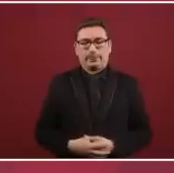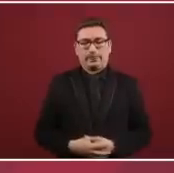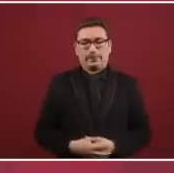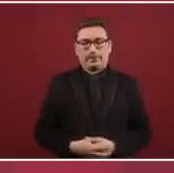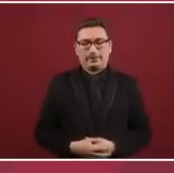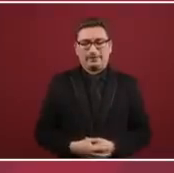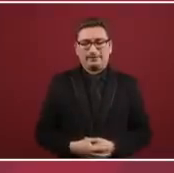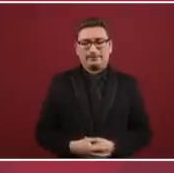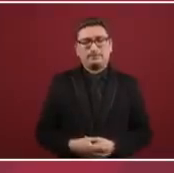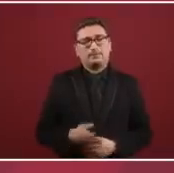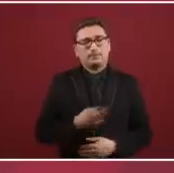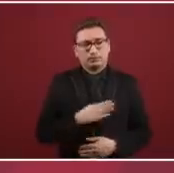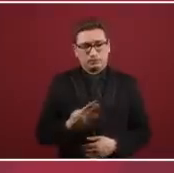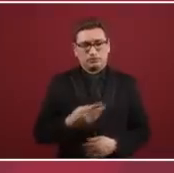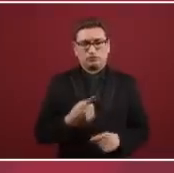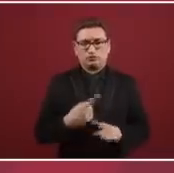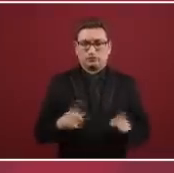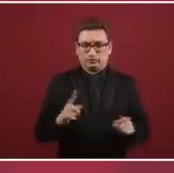dos niveles, ¿no?